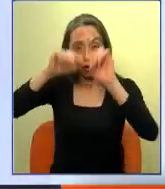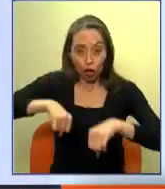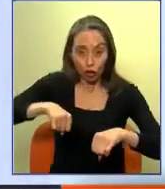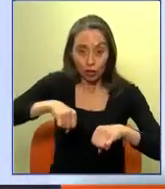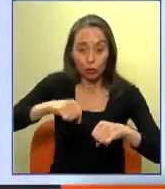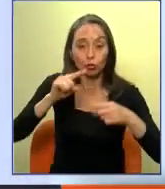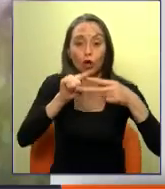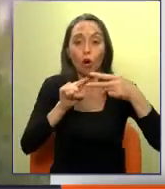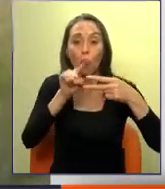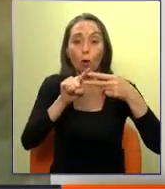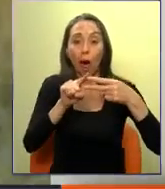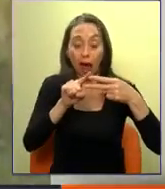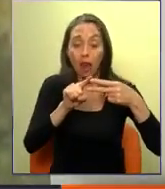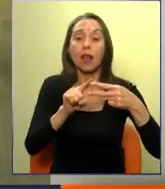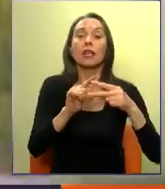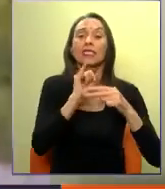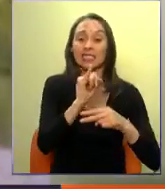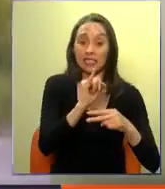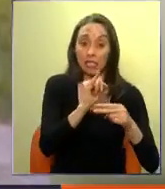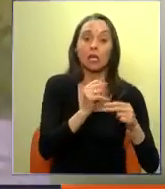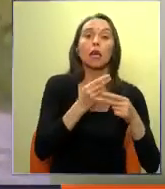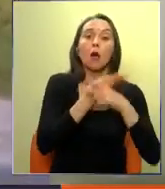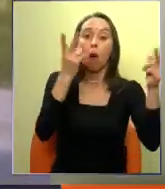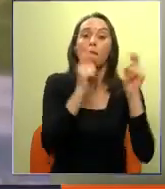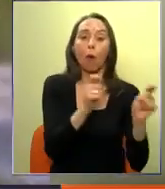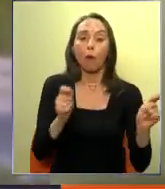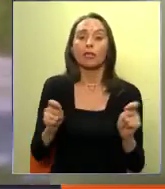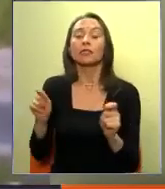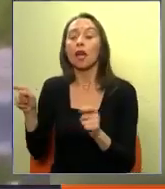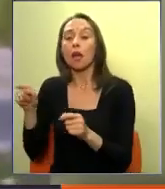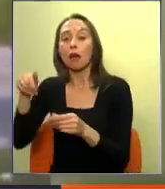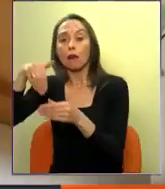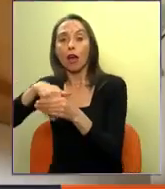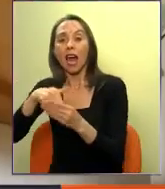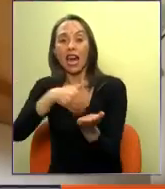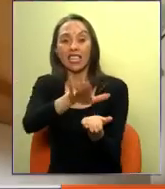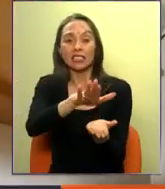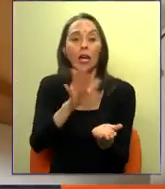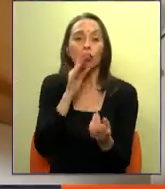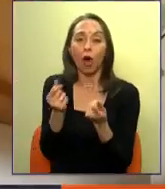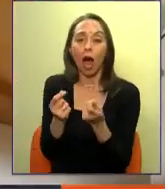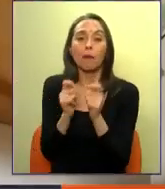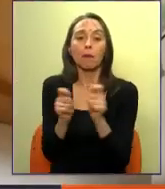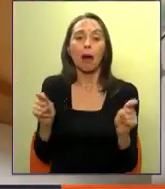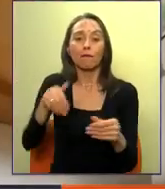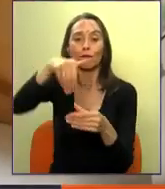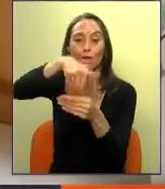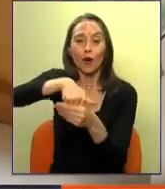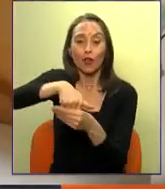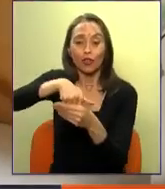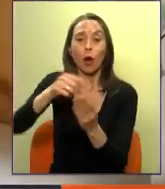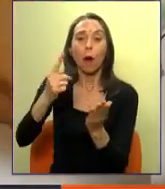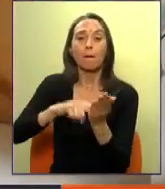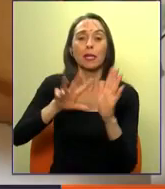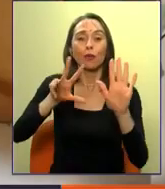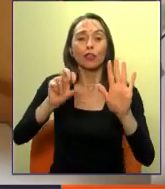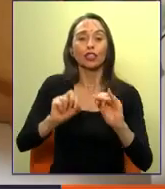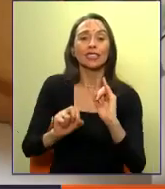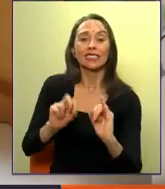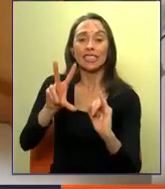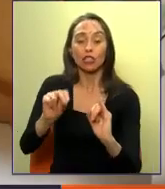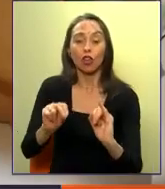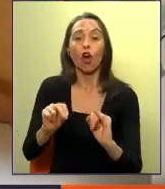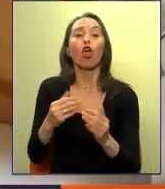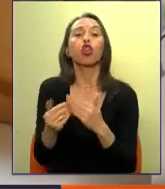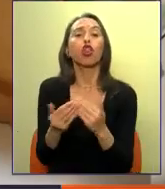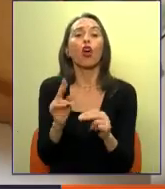despliegue publicitario, la opción que la rechazaba carecía de esos medios. El plebiscito del 80 se realizó en un contexto de dictadura,